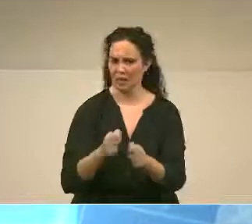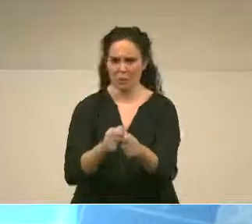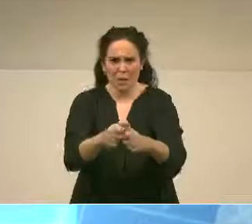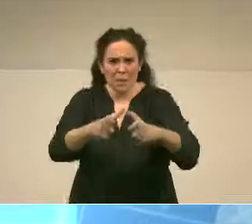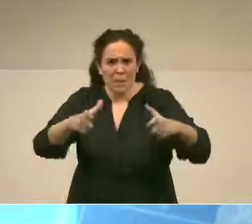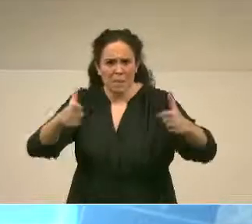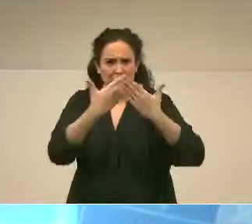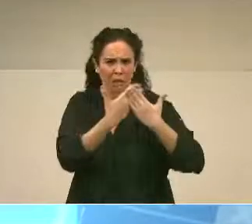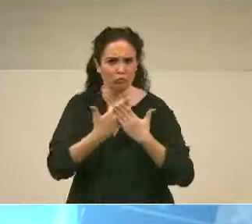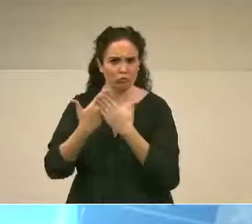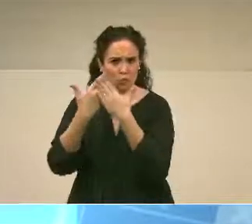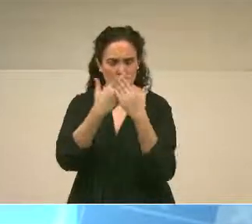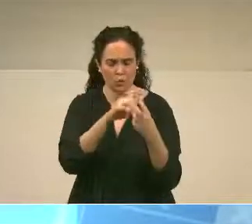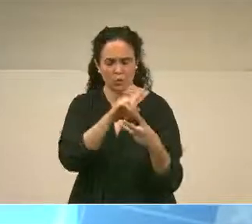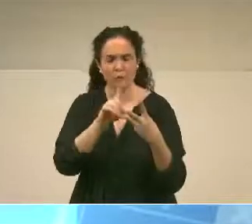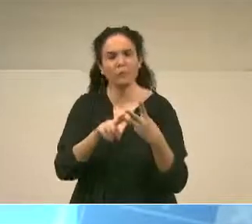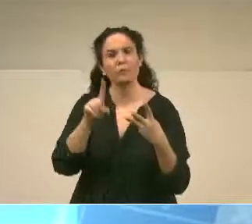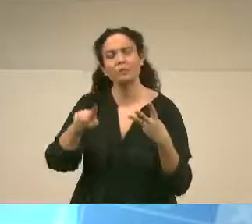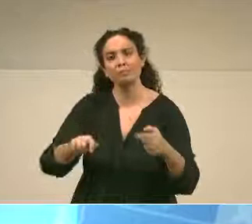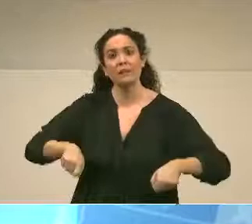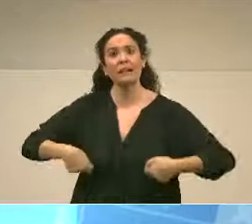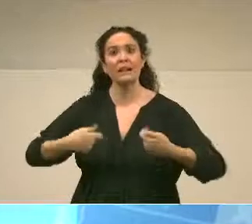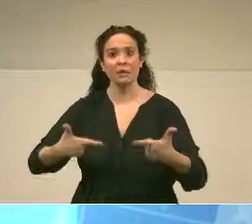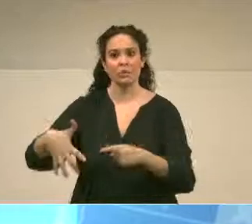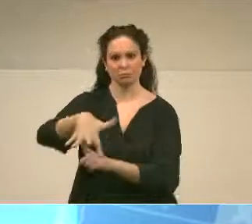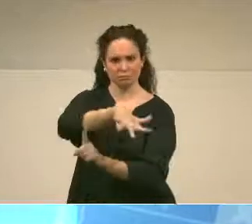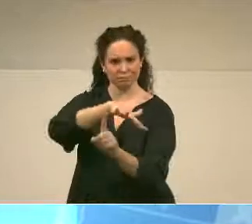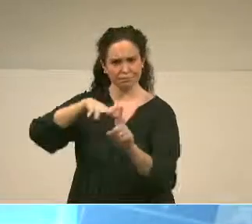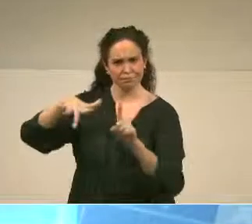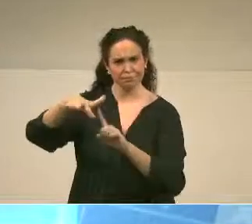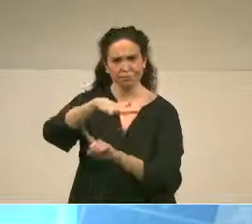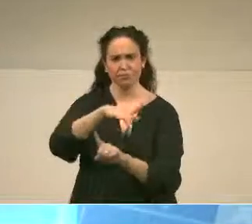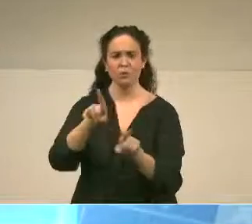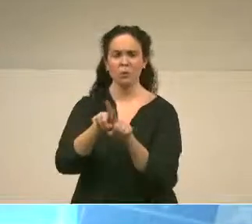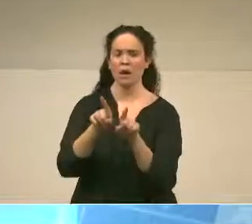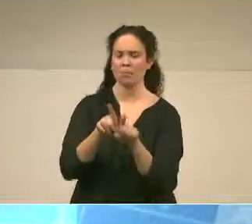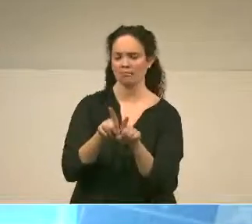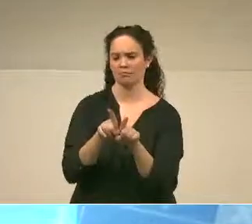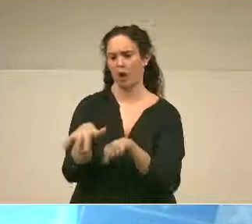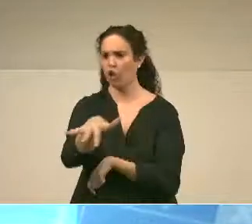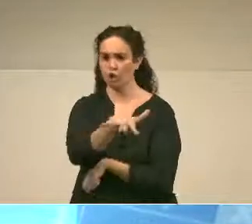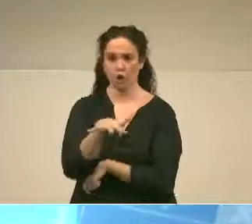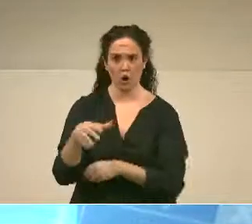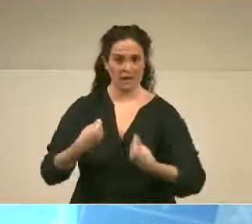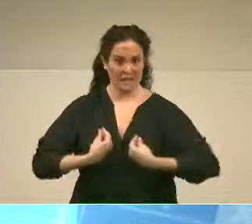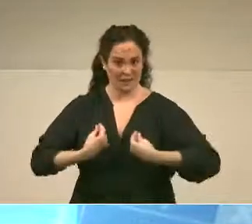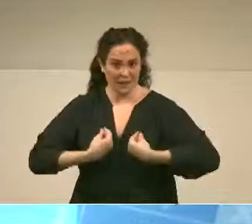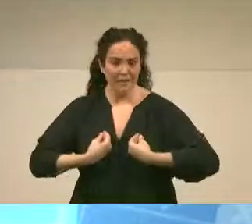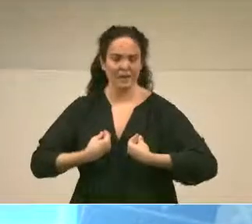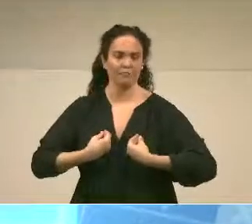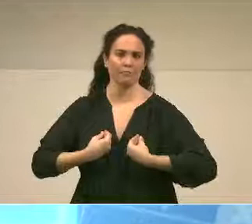eta hirugarrenikan natura balio handiko ekosistemak eta habitatak nolabait lehenestea.